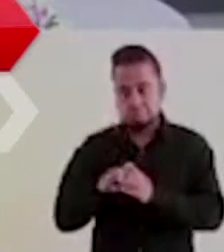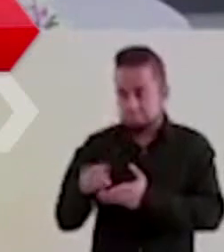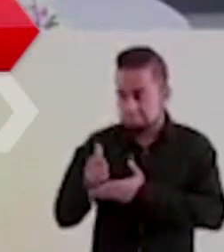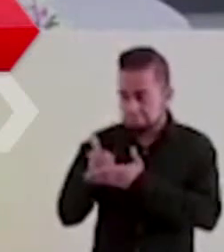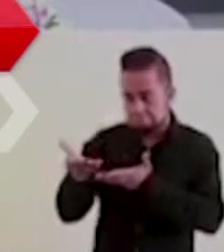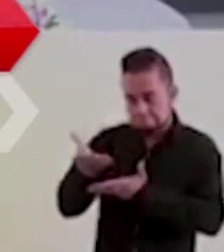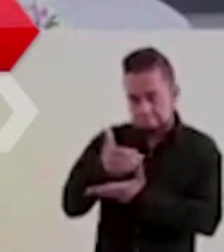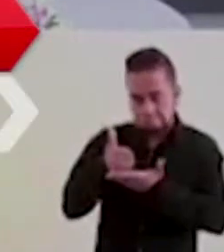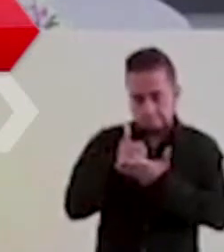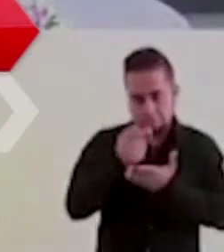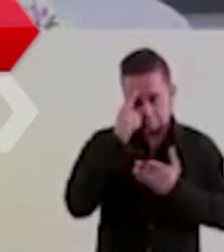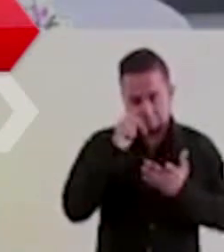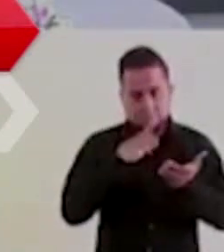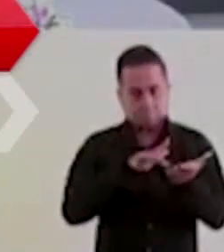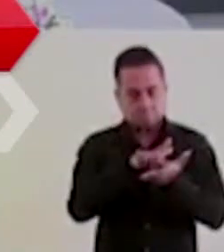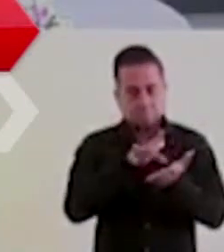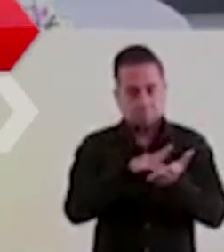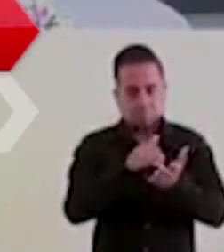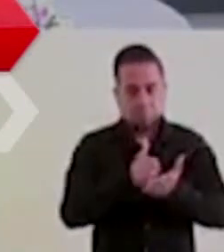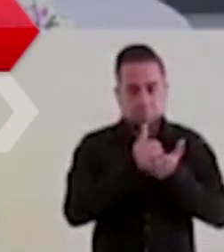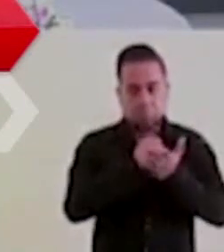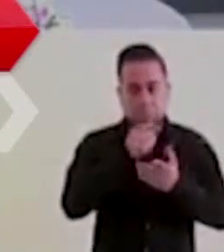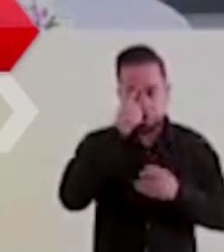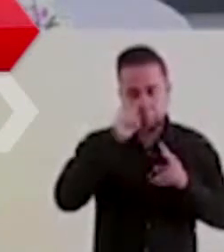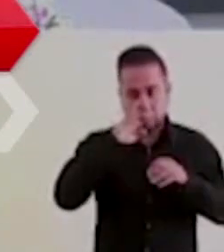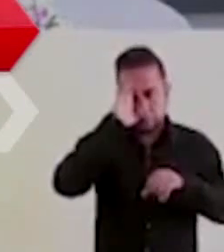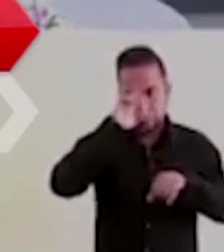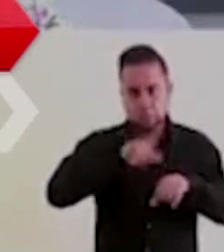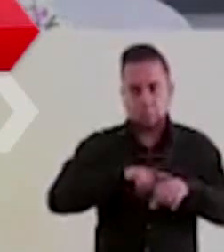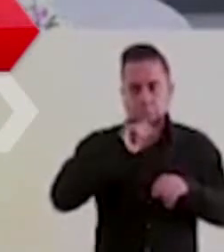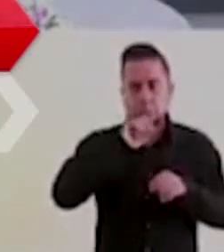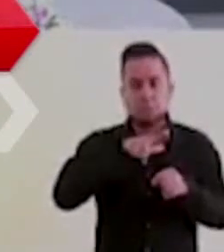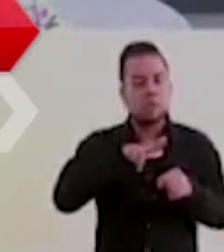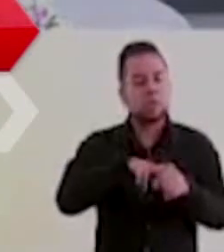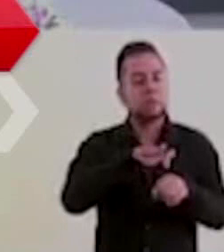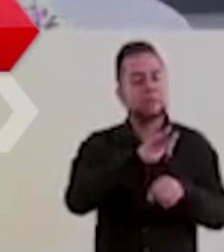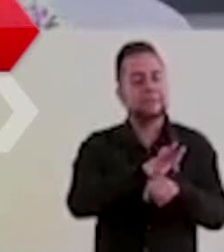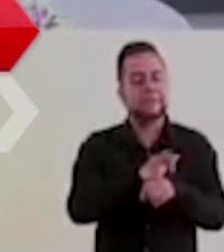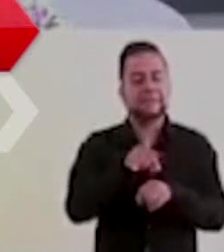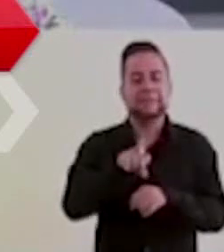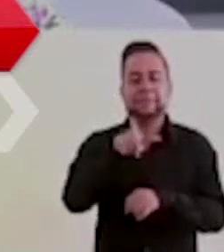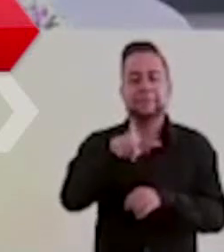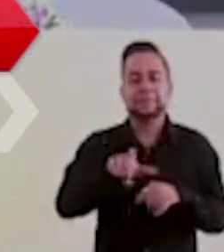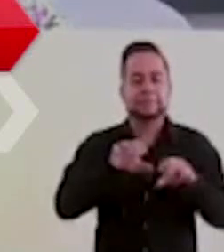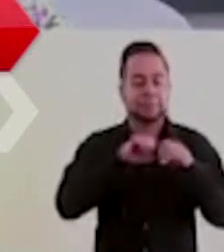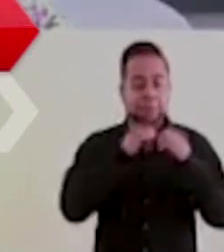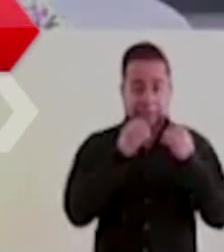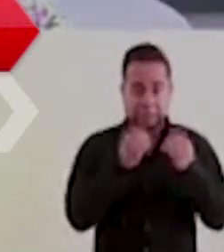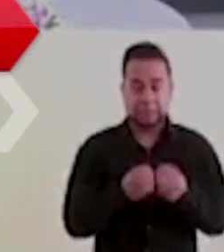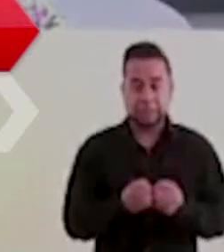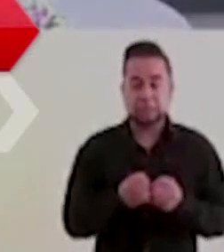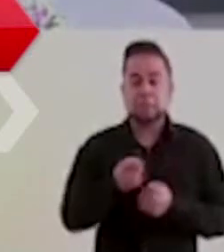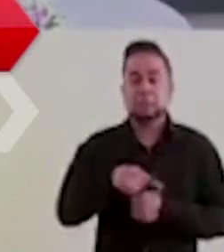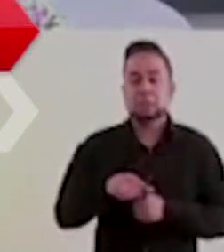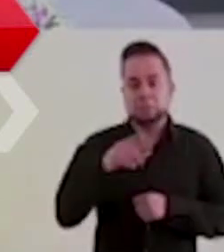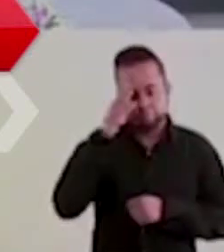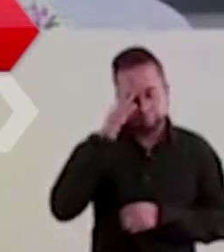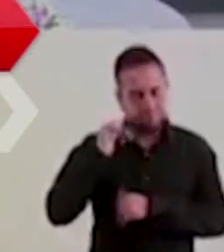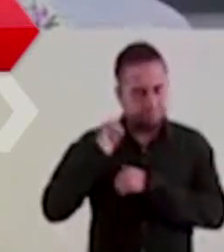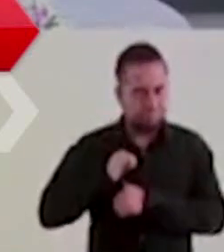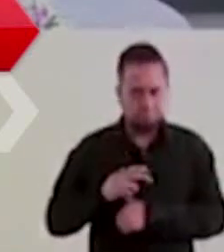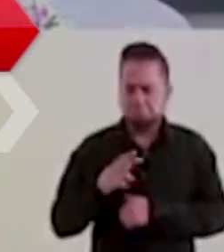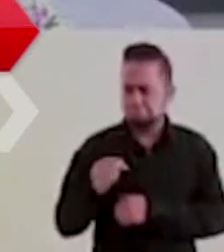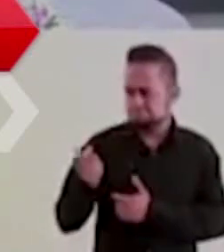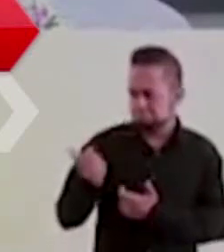mención honorífica también para Julia Astrid y al Grupo de Recuperación Total Reto Oaxaca AC por su